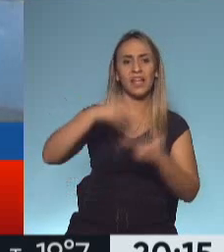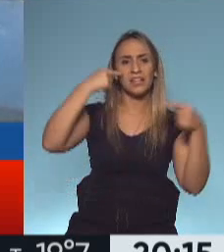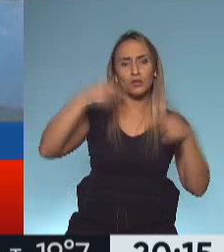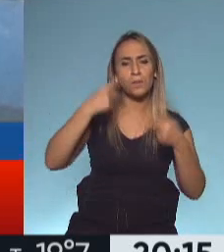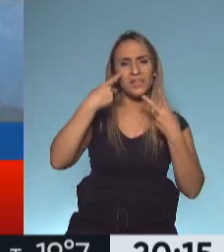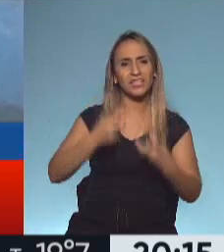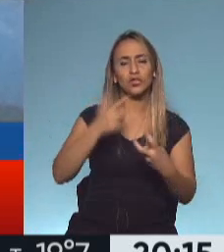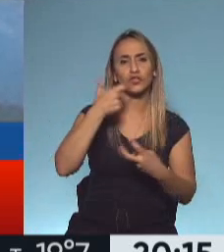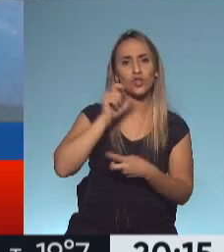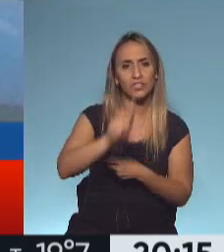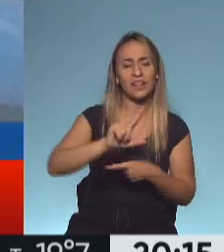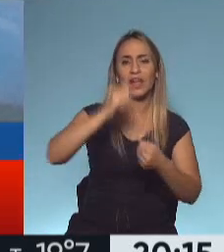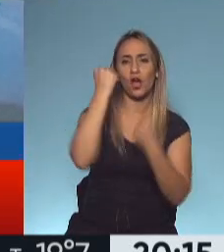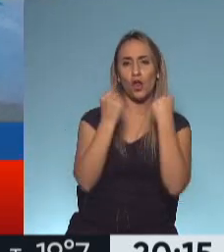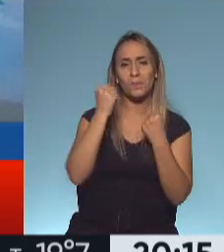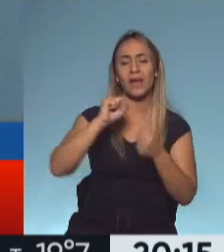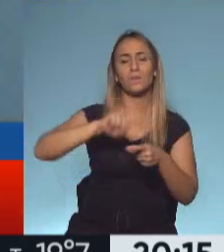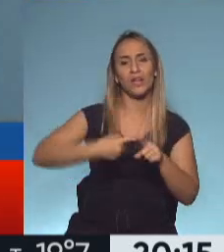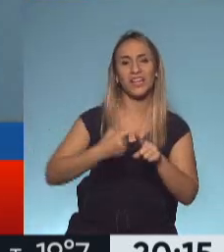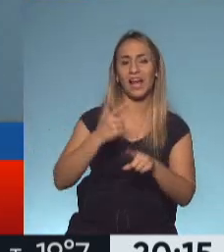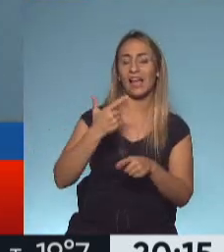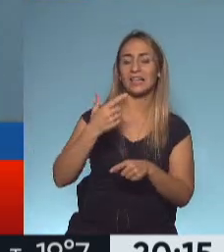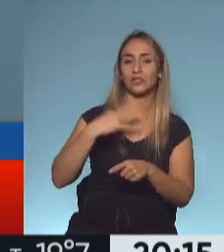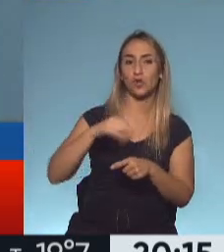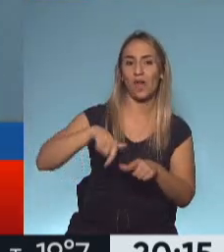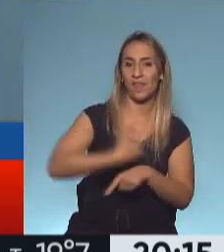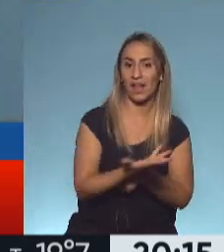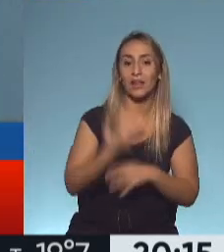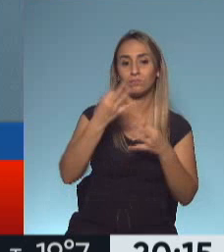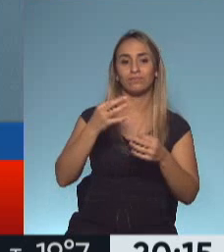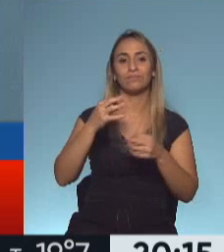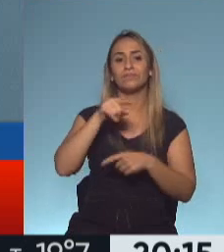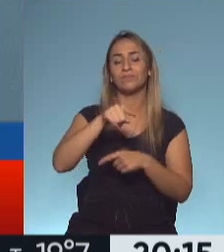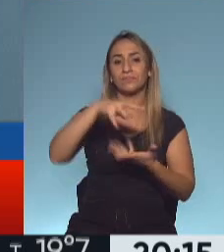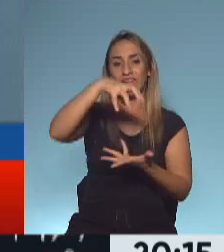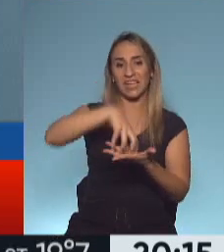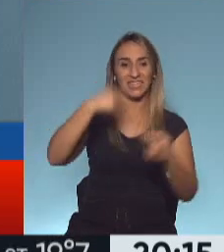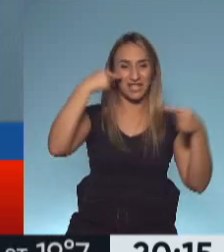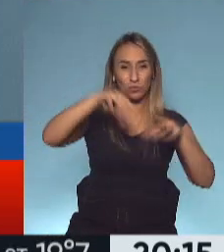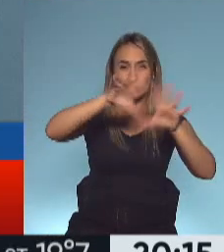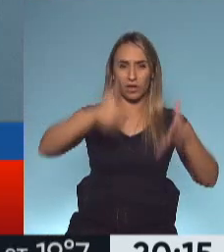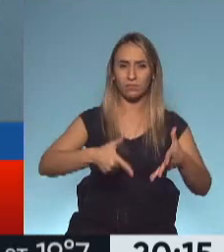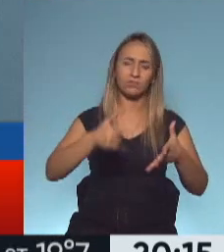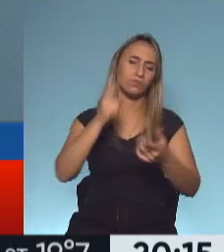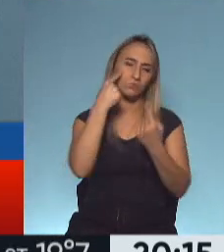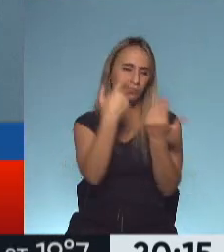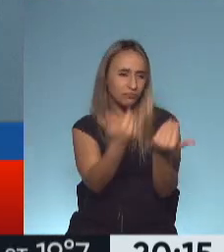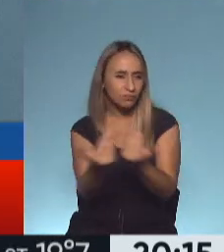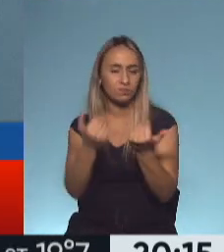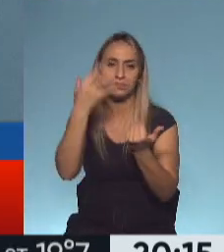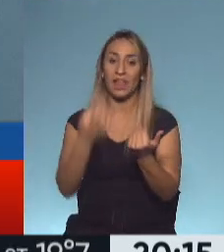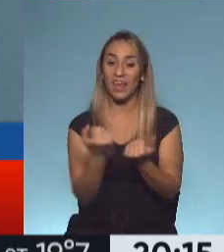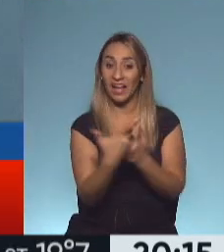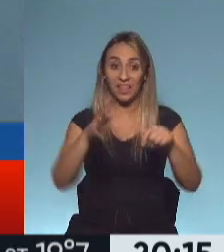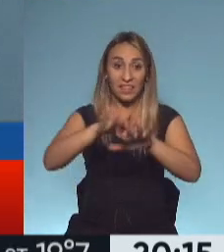Social, Económica y Política Ciudadana, estoy hablando particularmente del ISEPSI, comentando que de la cantidad de niños entre 2